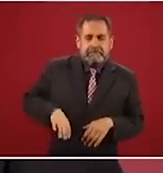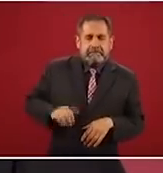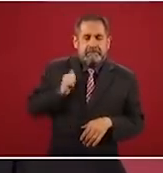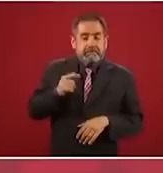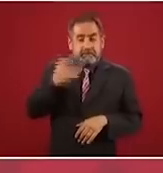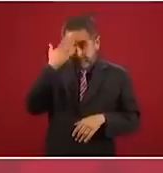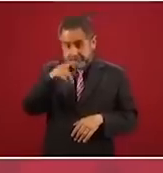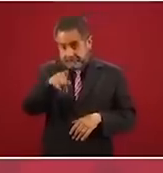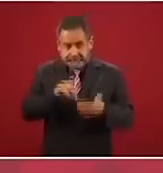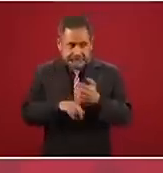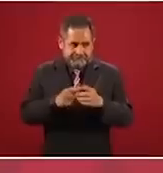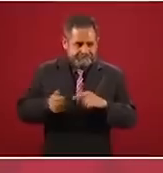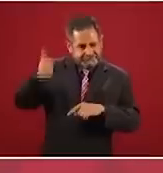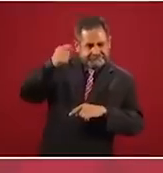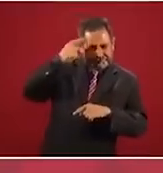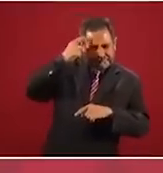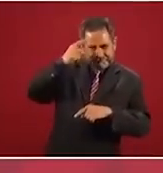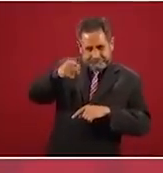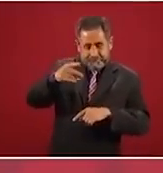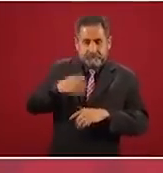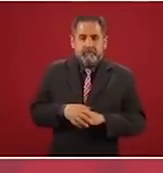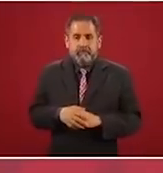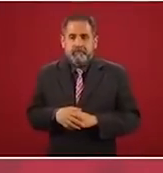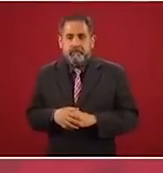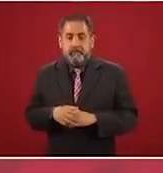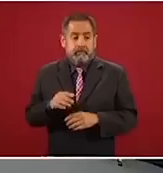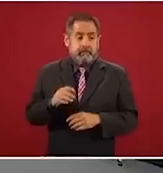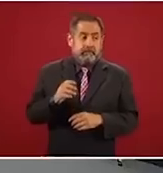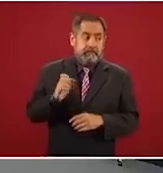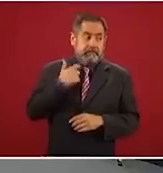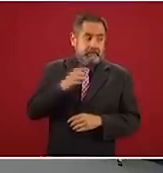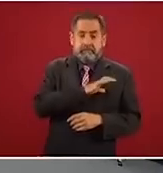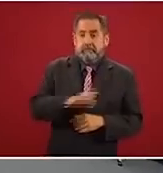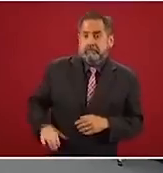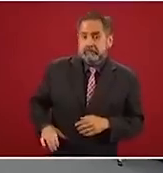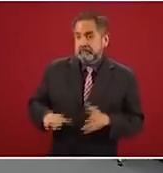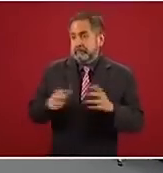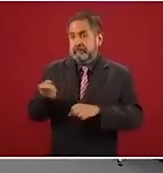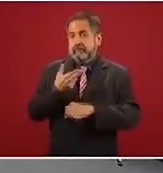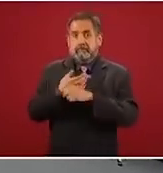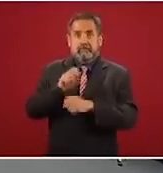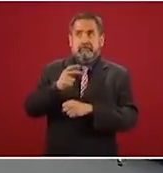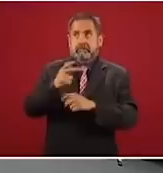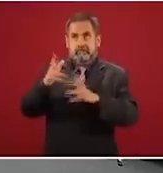Estos famosos que llegaron a ser hasta candidatos, el seguro y de Hacienda.